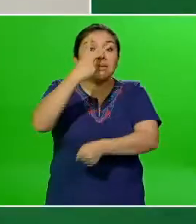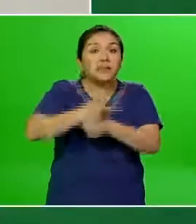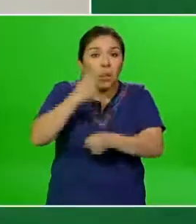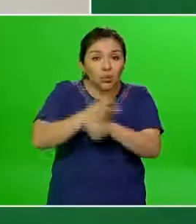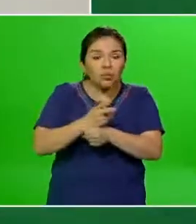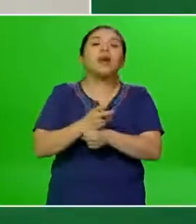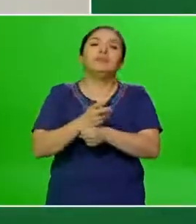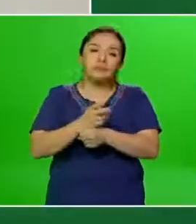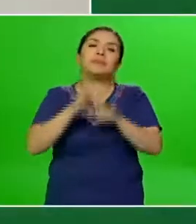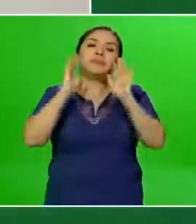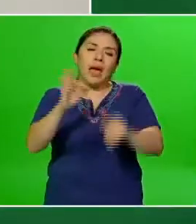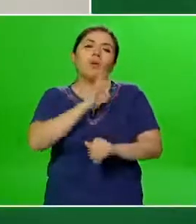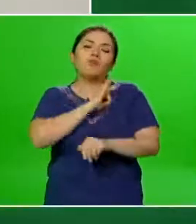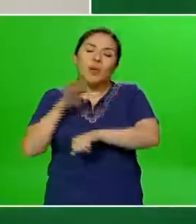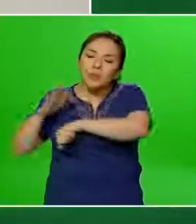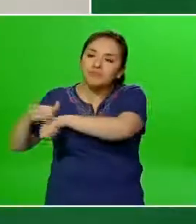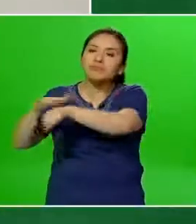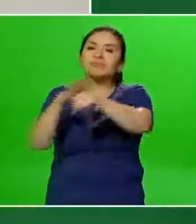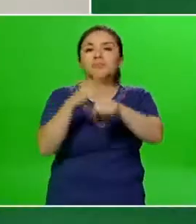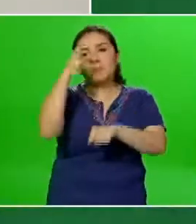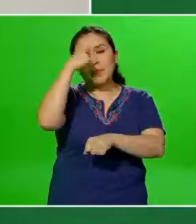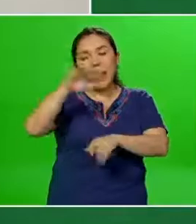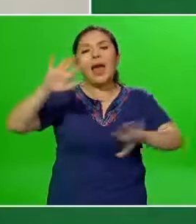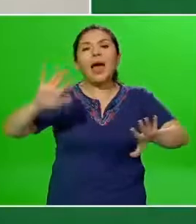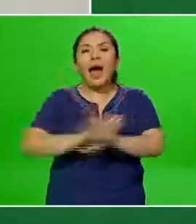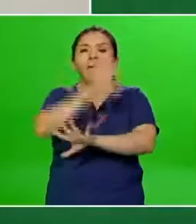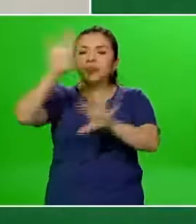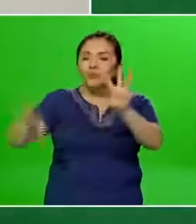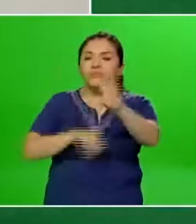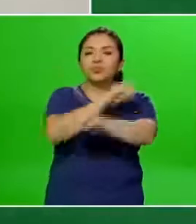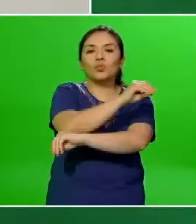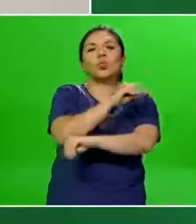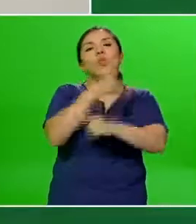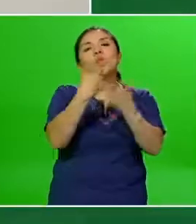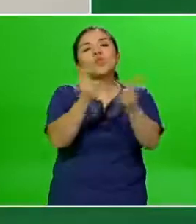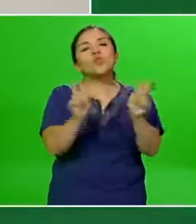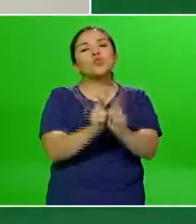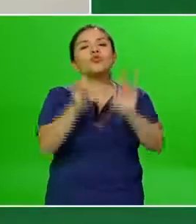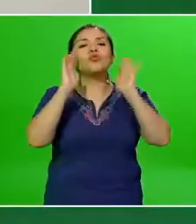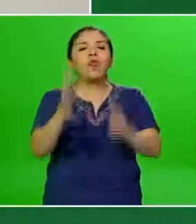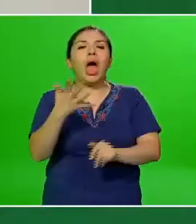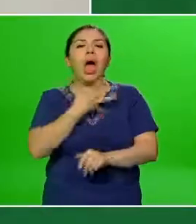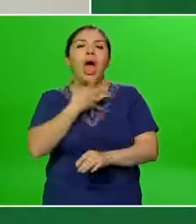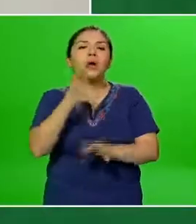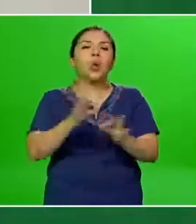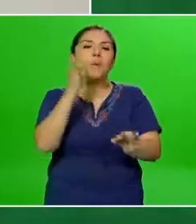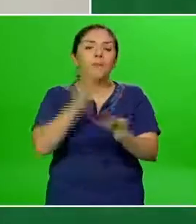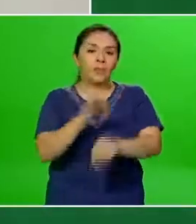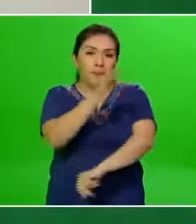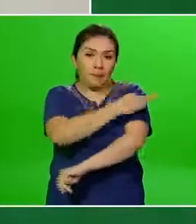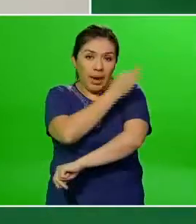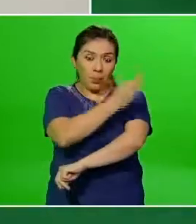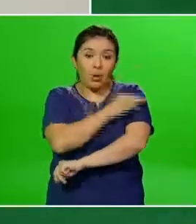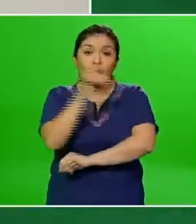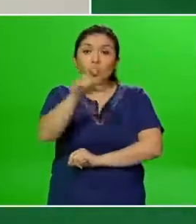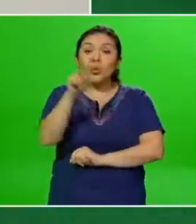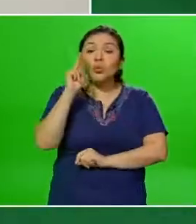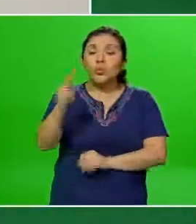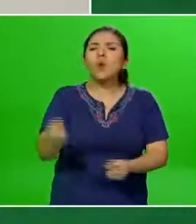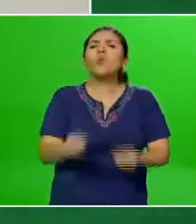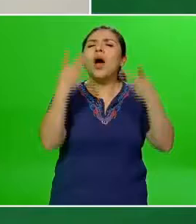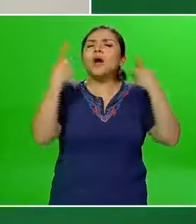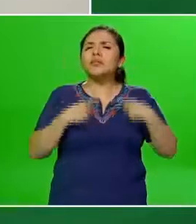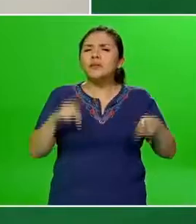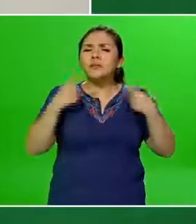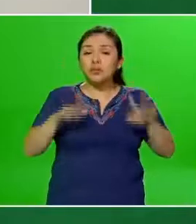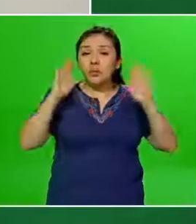dosis y entonces, pues bueno, pasen al grupo de la izquierda, que son el esquema completo. Cuando vemos la cantidad de